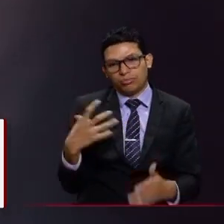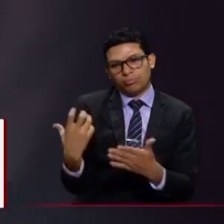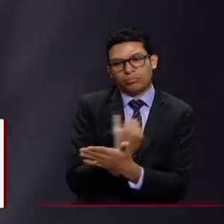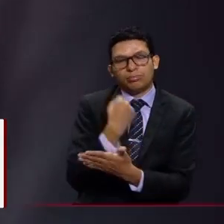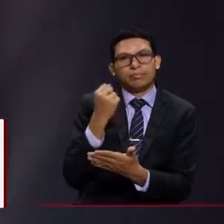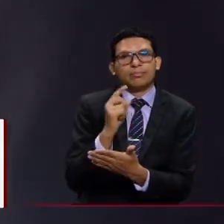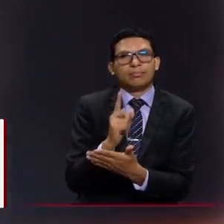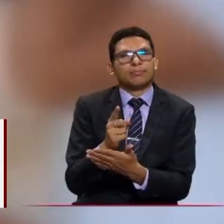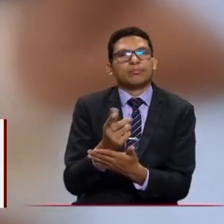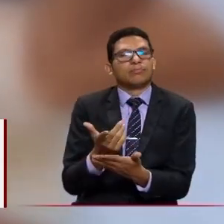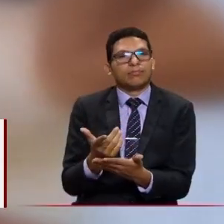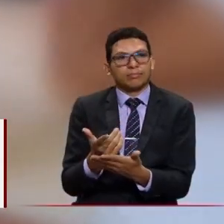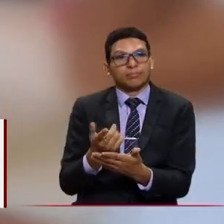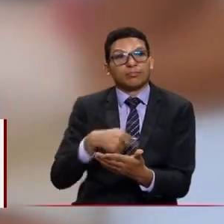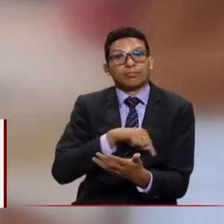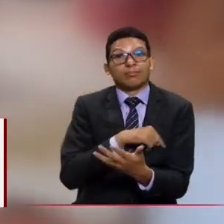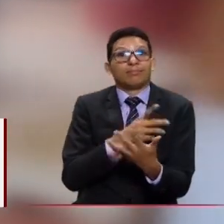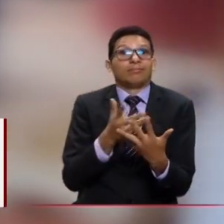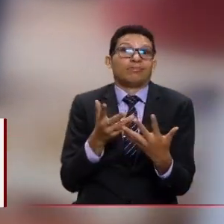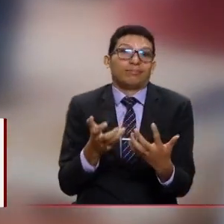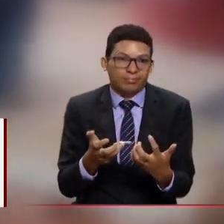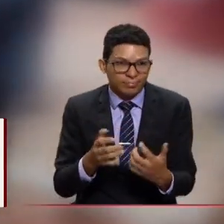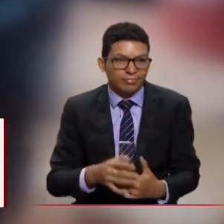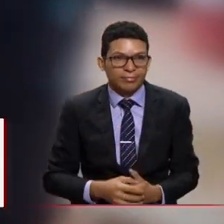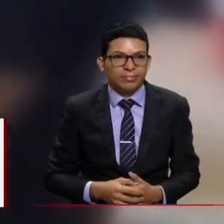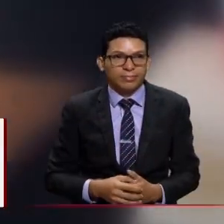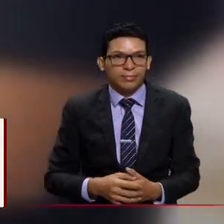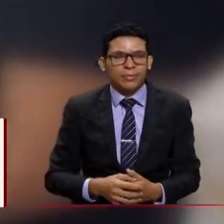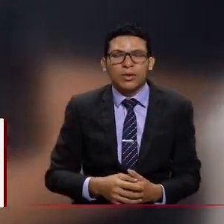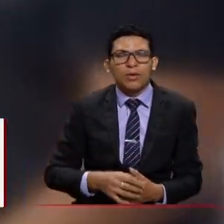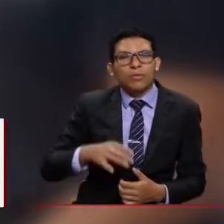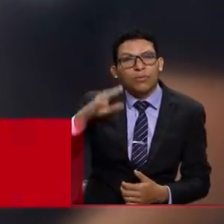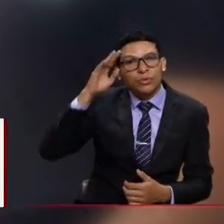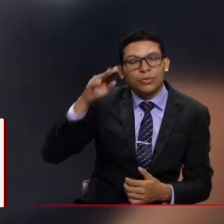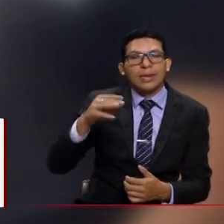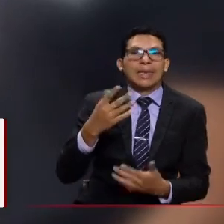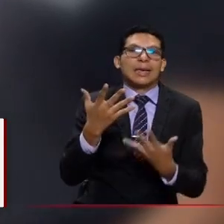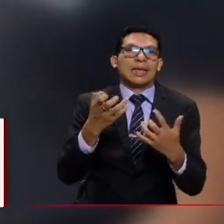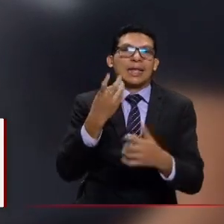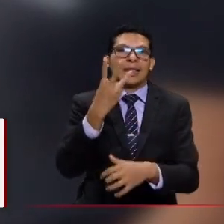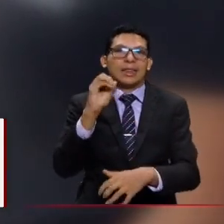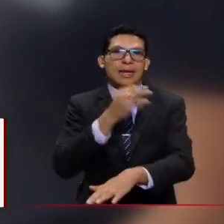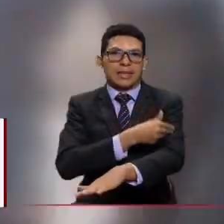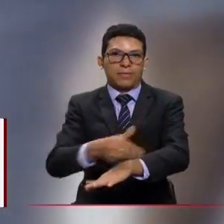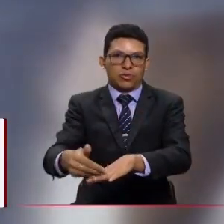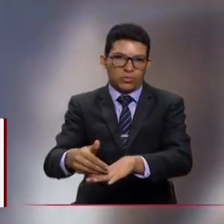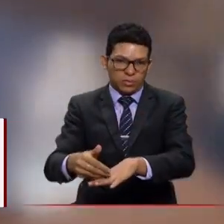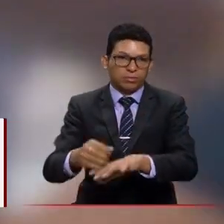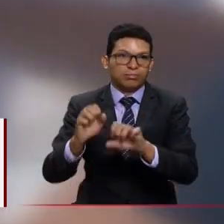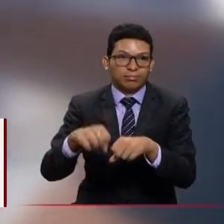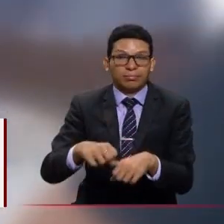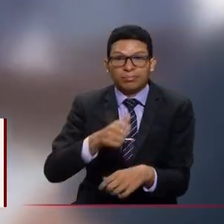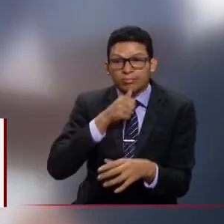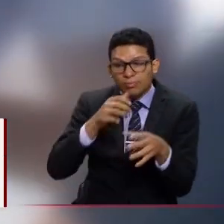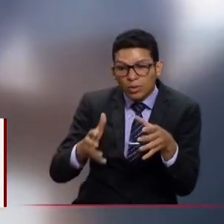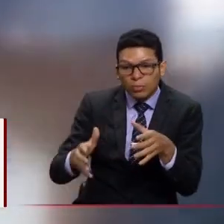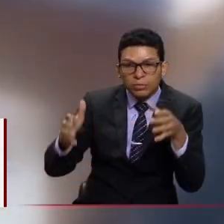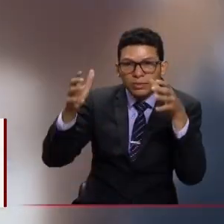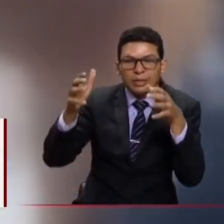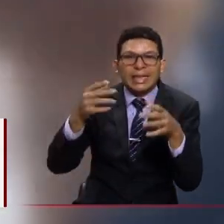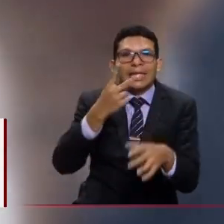de lo que aspiramos. Nuestra aspiración es tener 30 millones para poder traer los filtros de agua porque tienen un costo